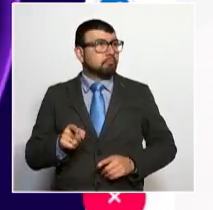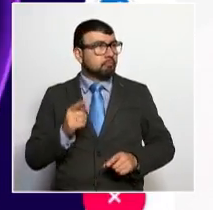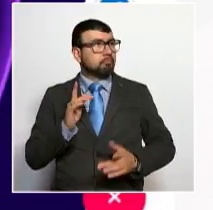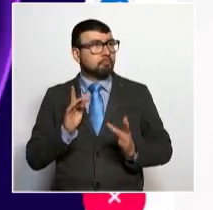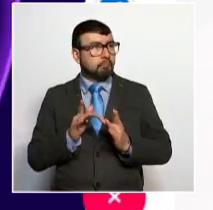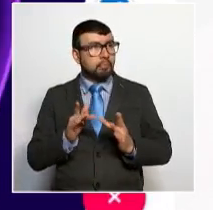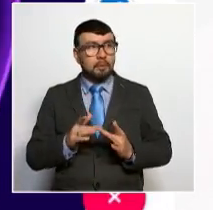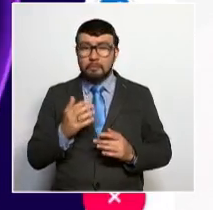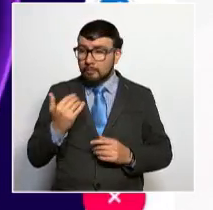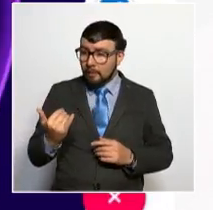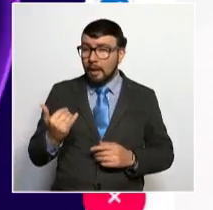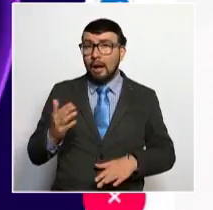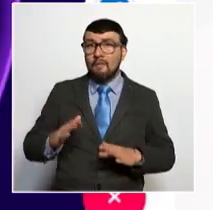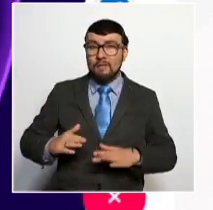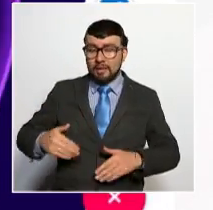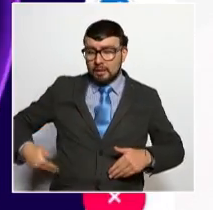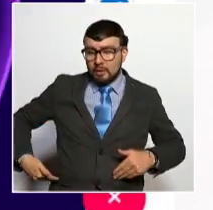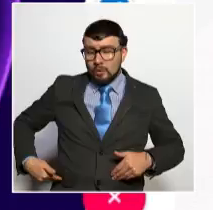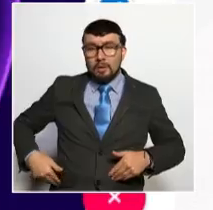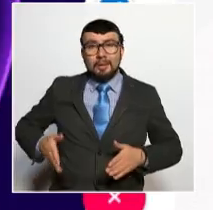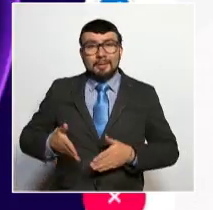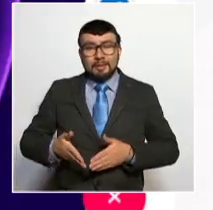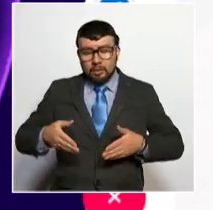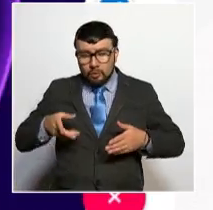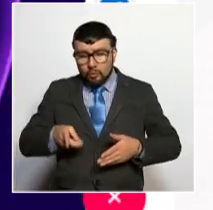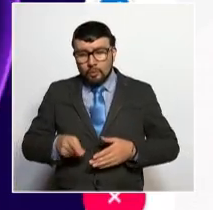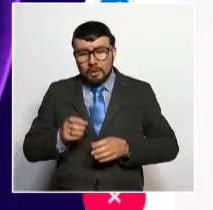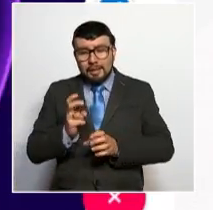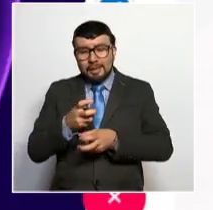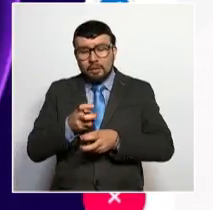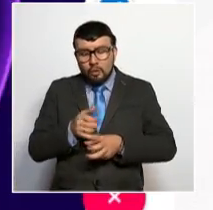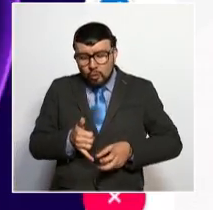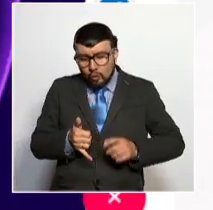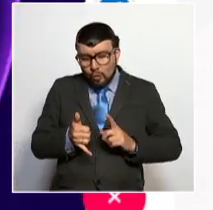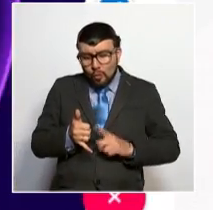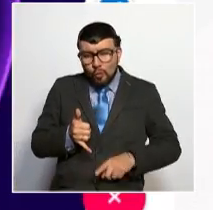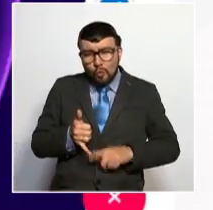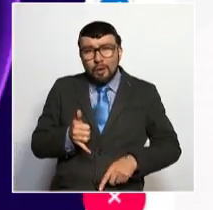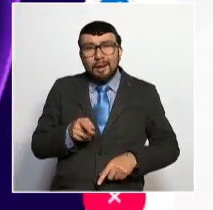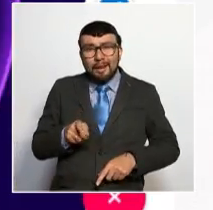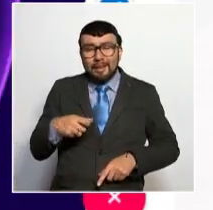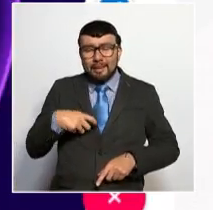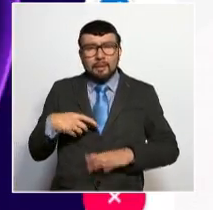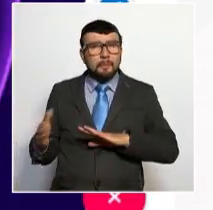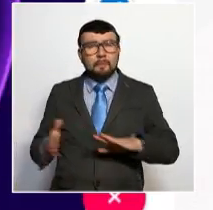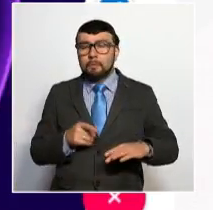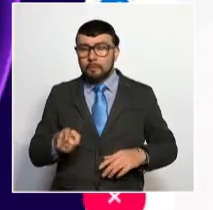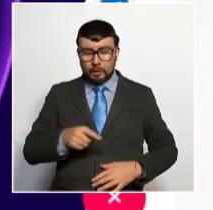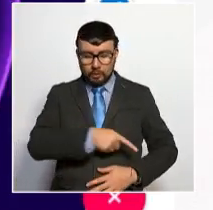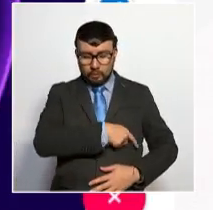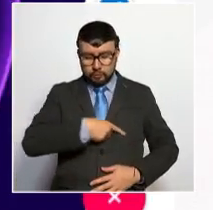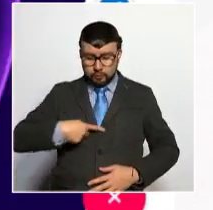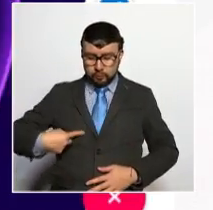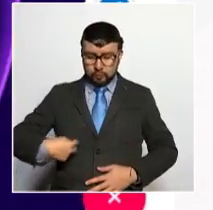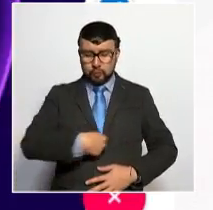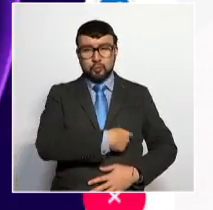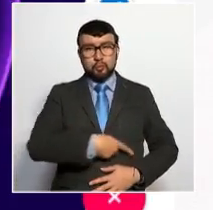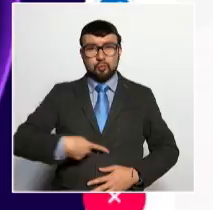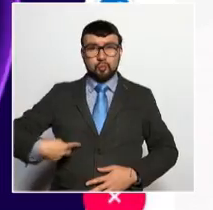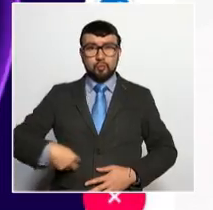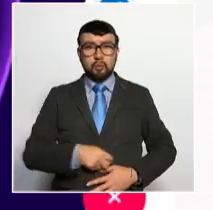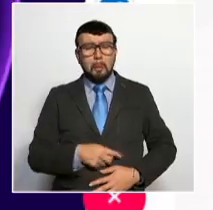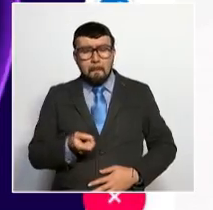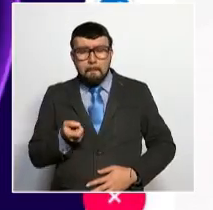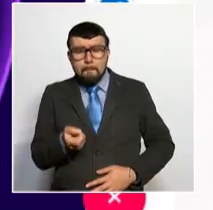que se presentan de aquí hacia abajo. Vemos otra estructura importante que es el intestino. Entonces vemos la relación que tiene aquí con